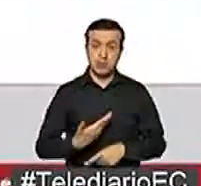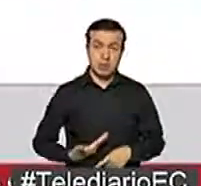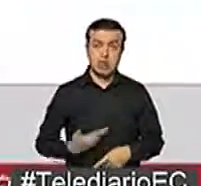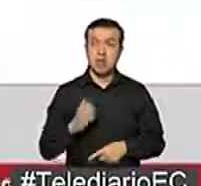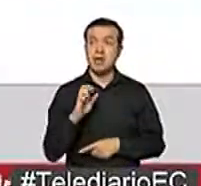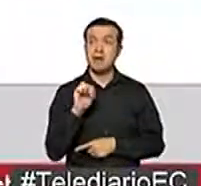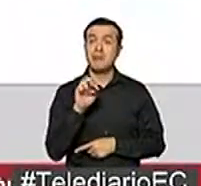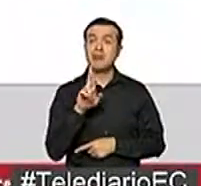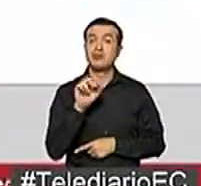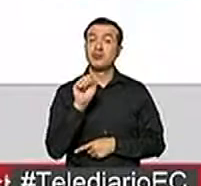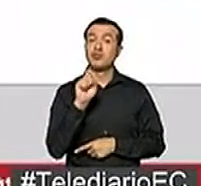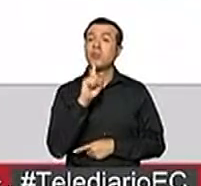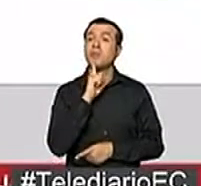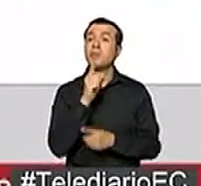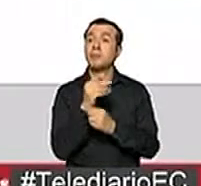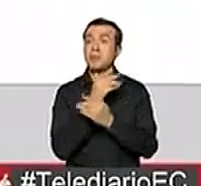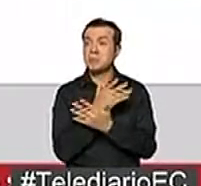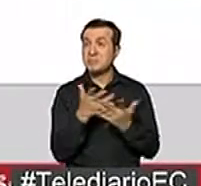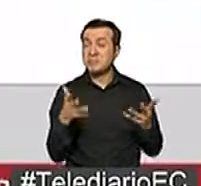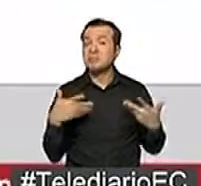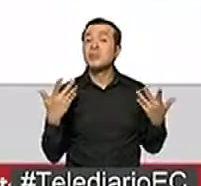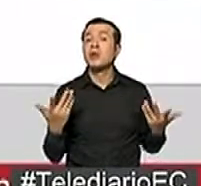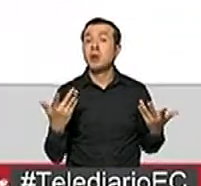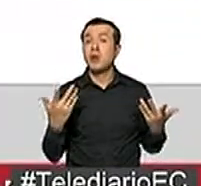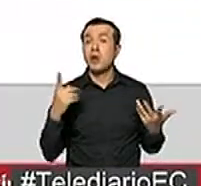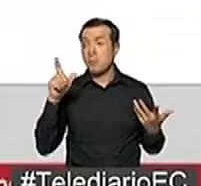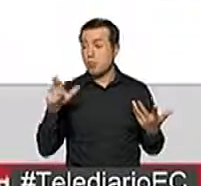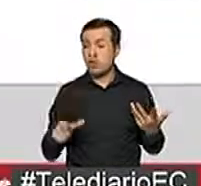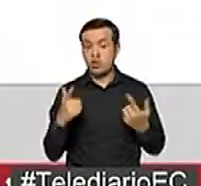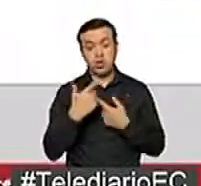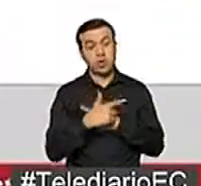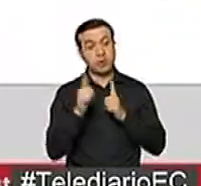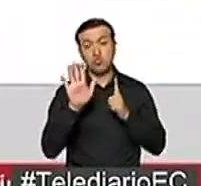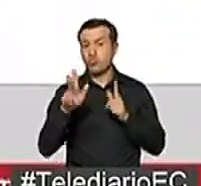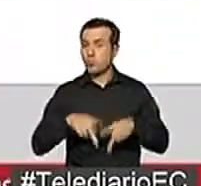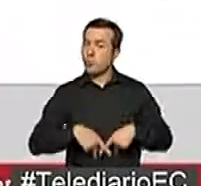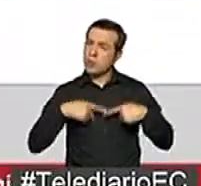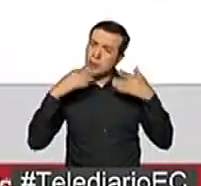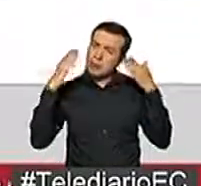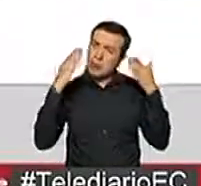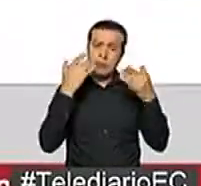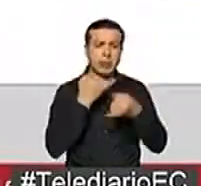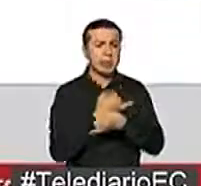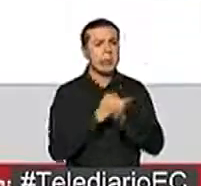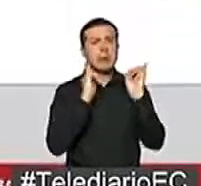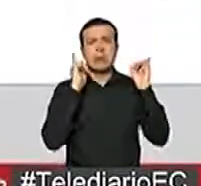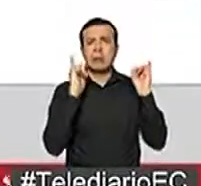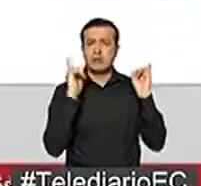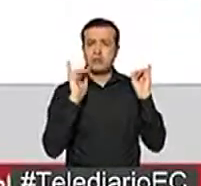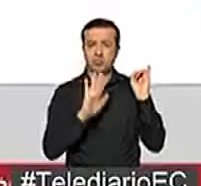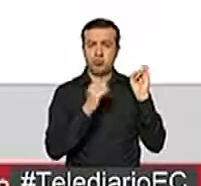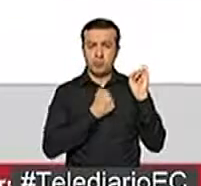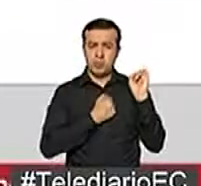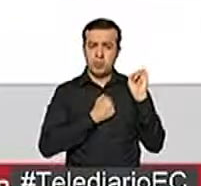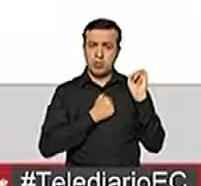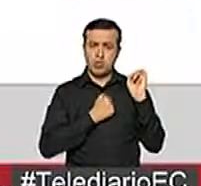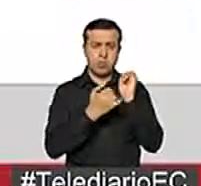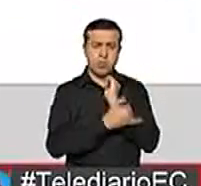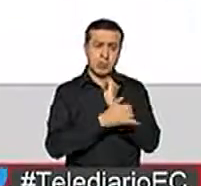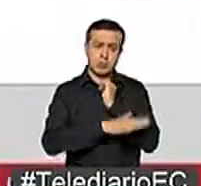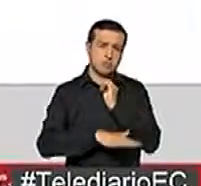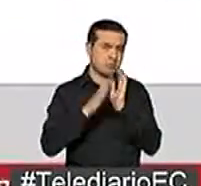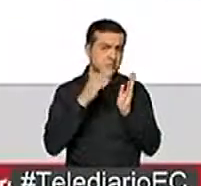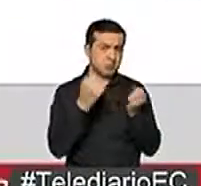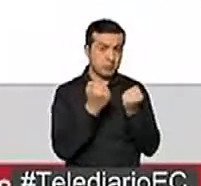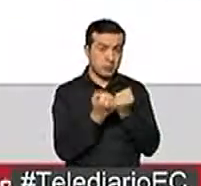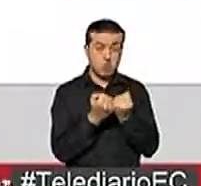Emmerson Dambudzo, quien mencionó que se trató de un ícono de la liberación y dedicó su vida a la emancipación y empoderamiento de su pueblo. Su contribución a